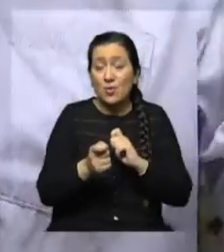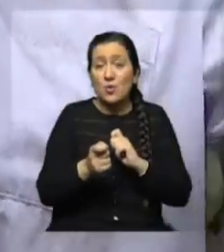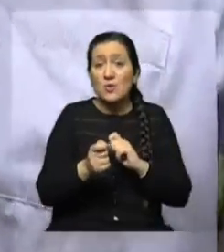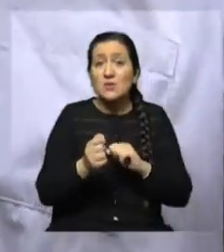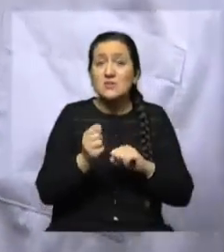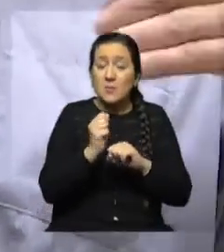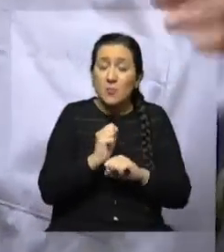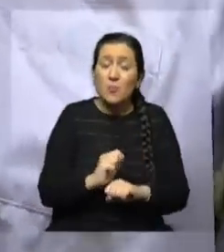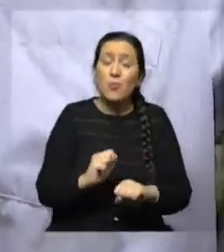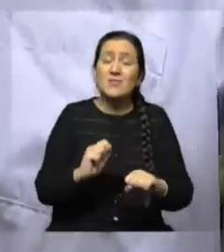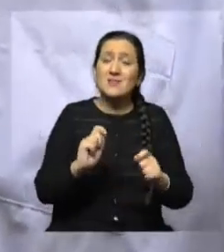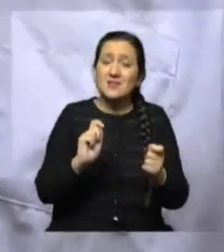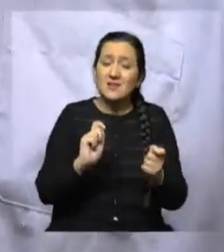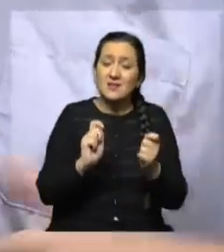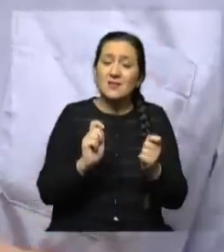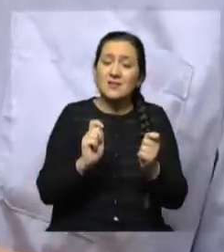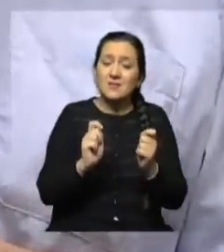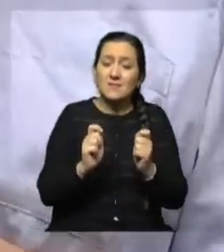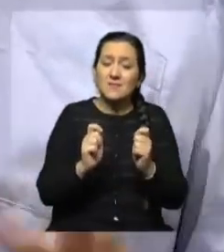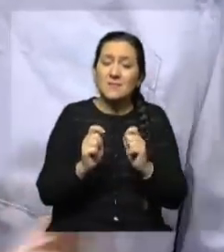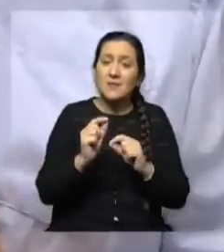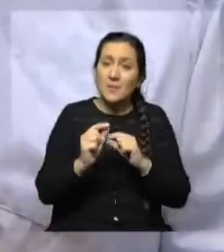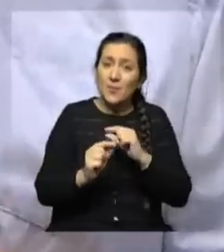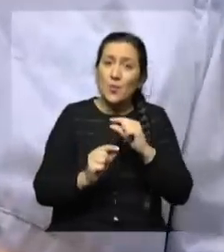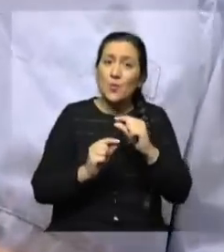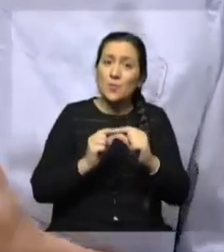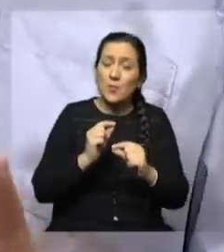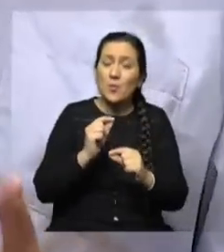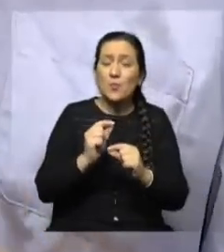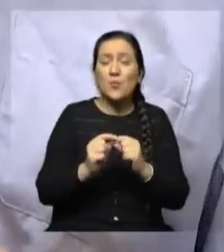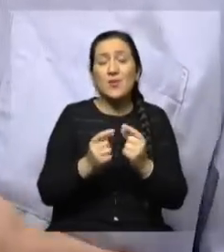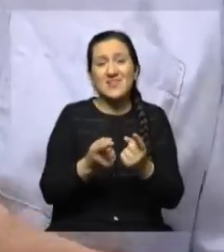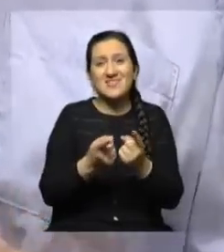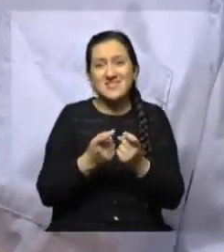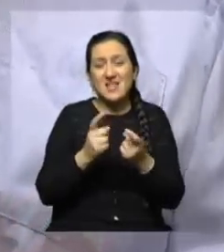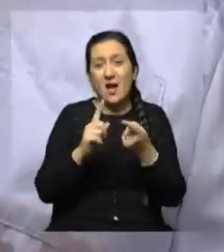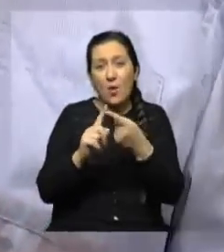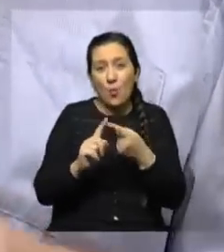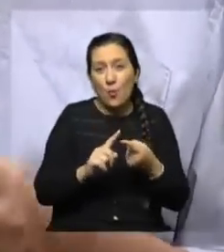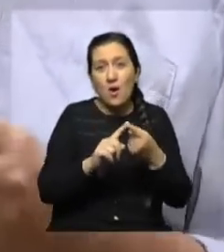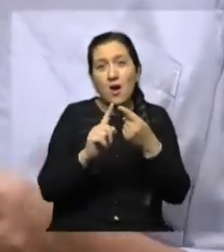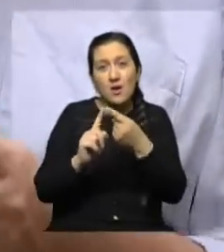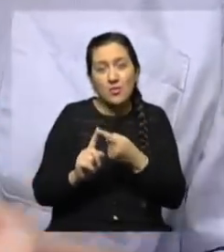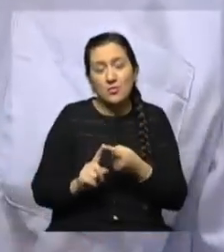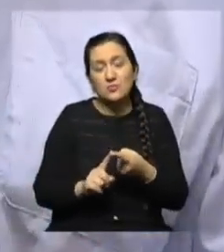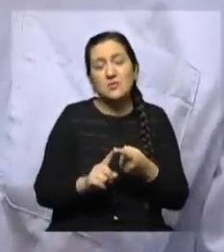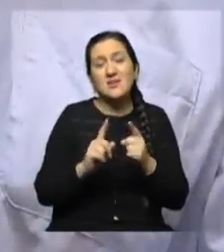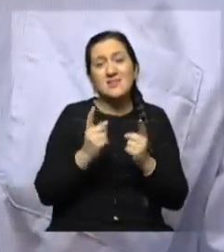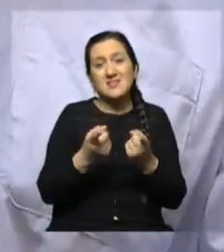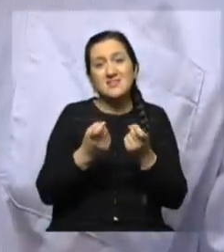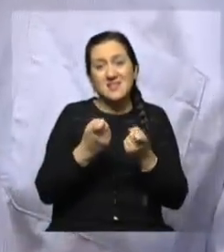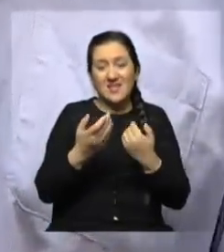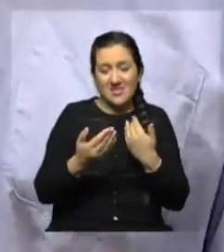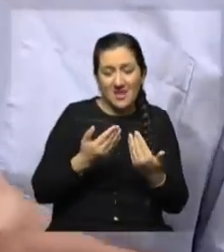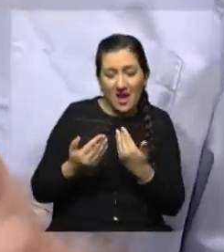procesos de mediano plazo que suponen grandes acuerdos Nacionales con respecto al rumbo que debe tomar